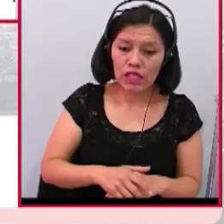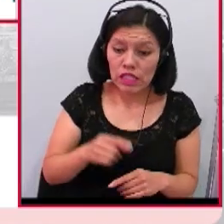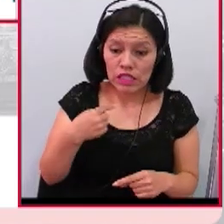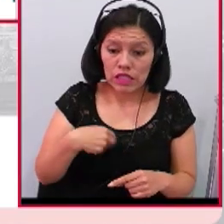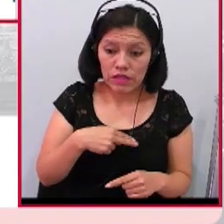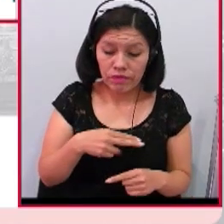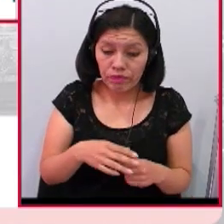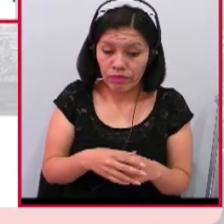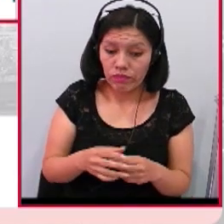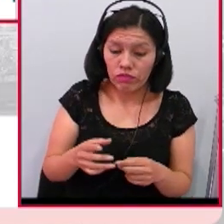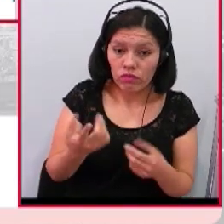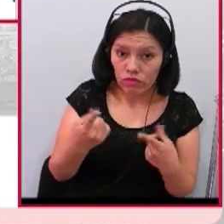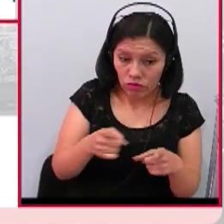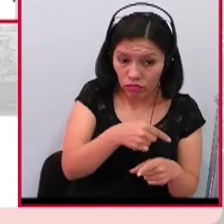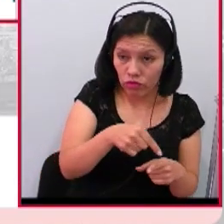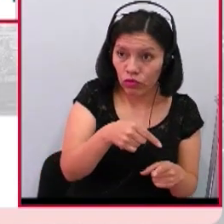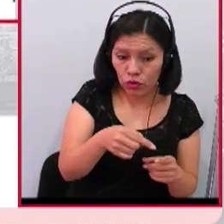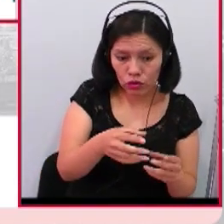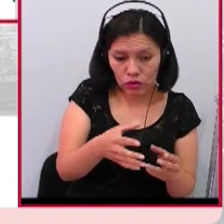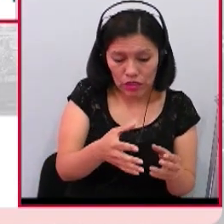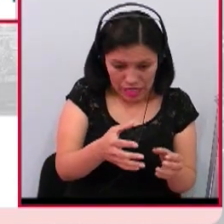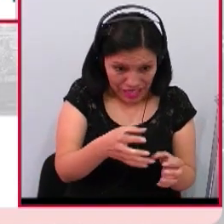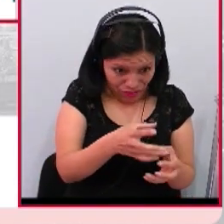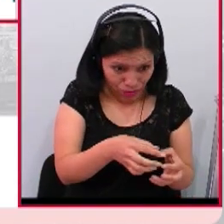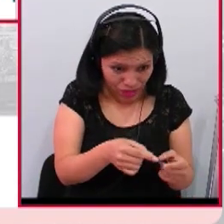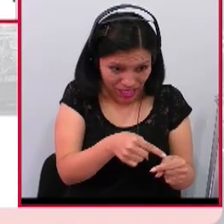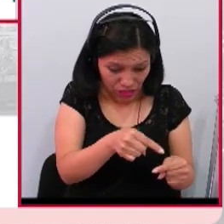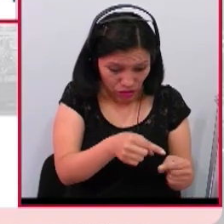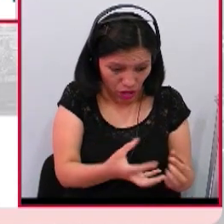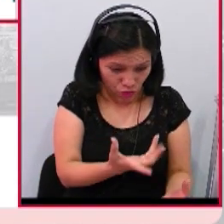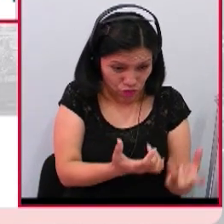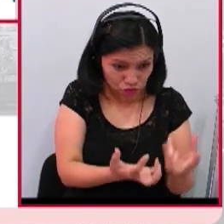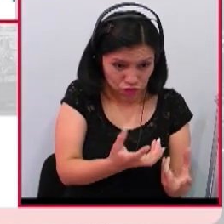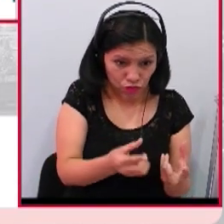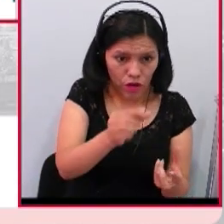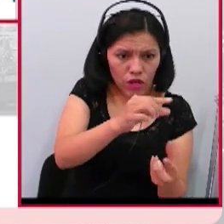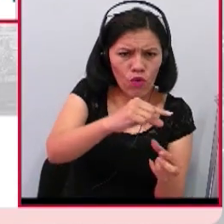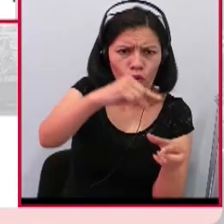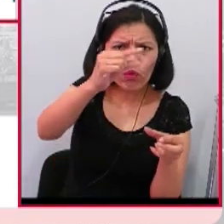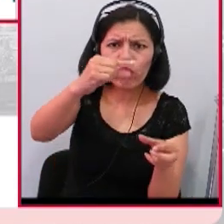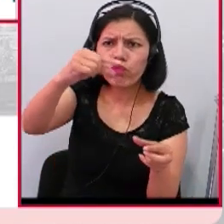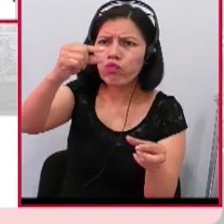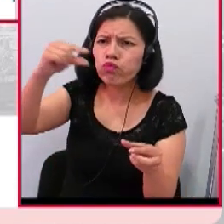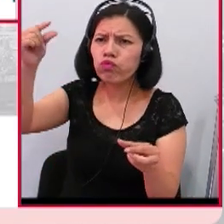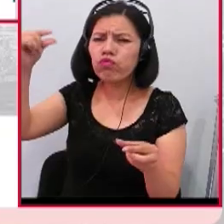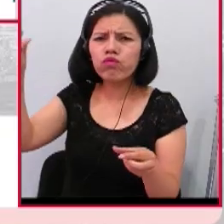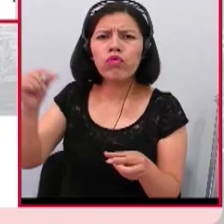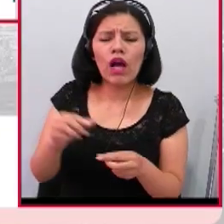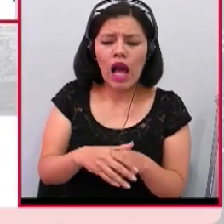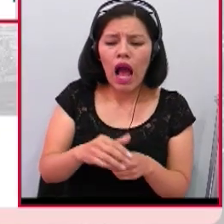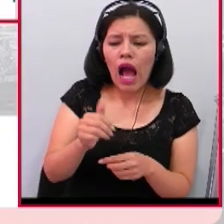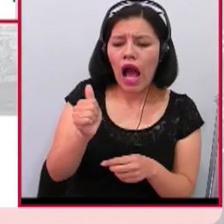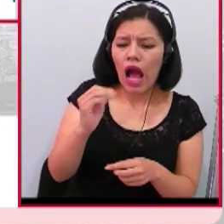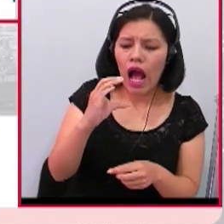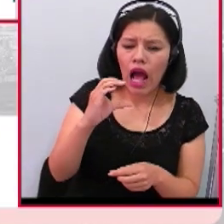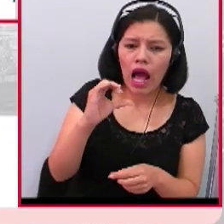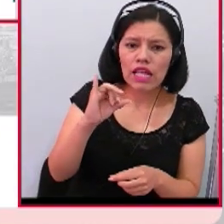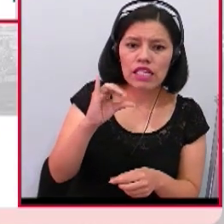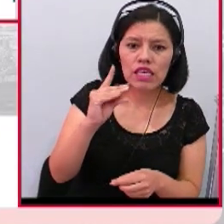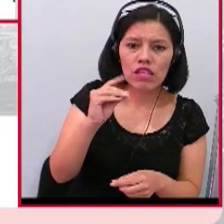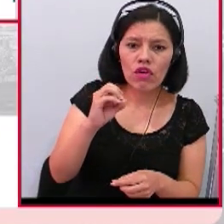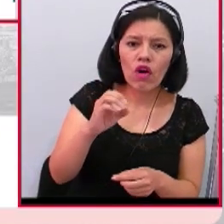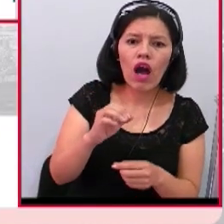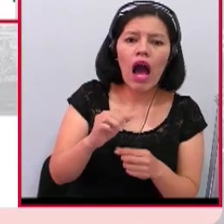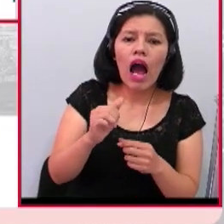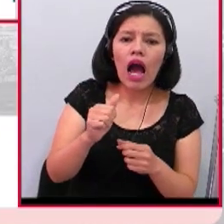Esa desulfurización de cobre, tú eliminas ahora el sulfuro de cobre, dejando el cobre listo con 99.3 y eliminaste el azufre.